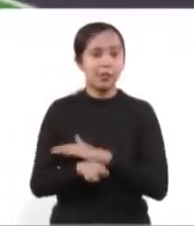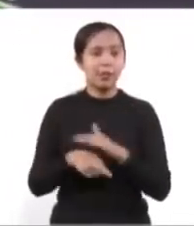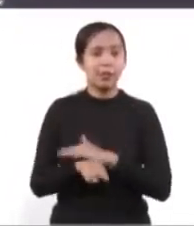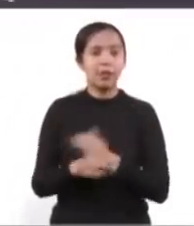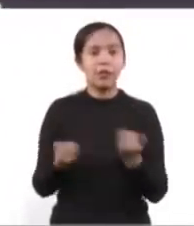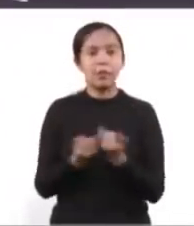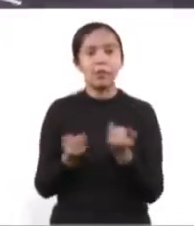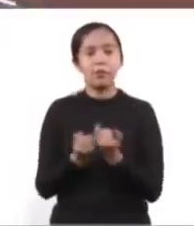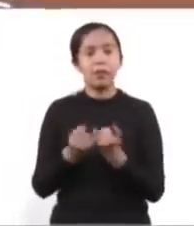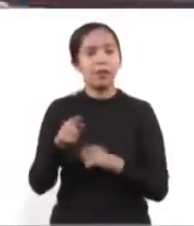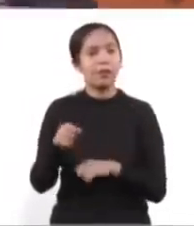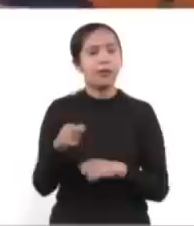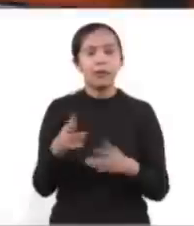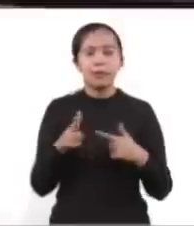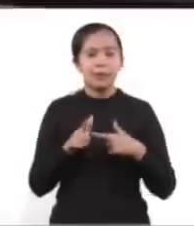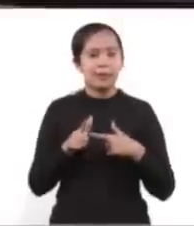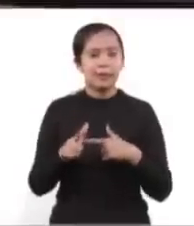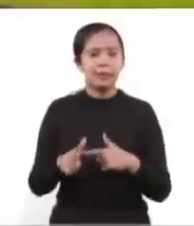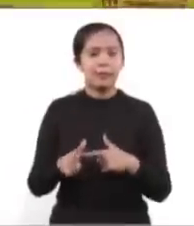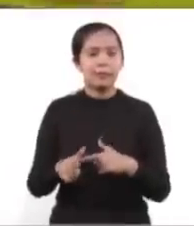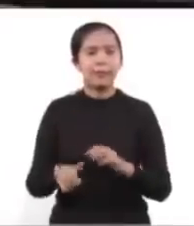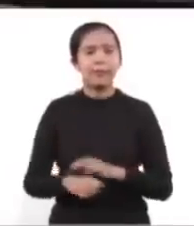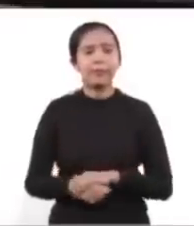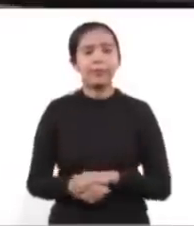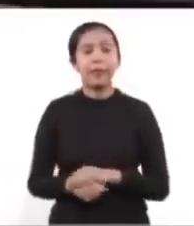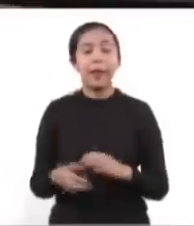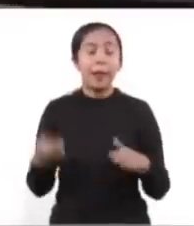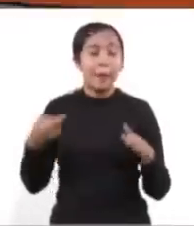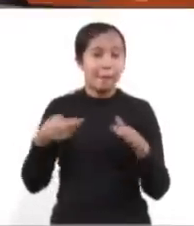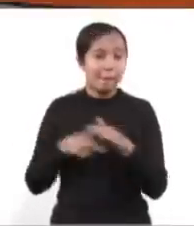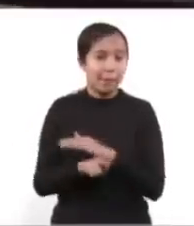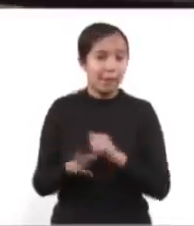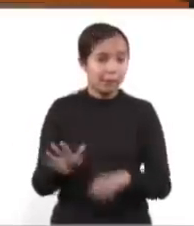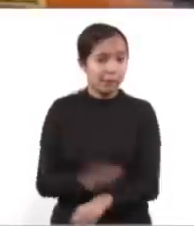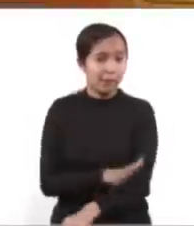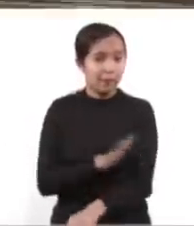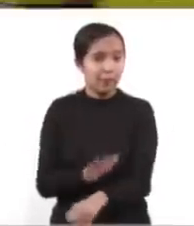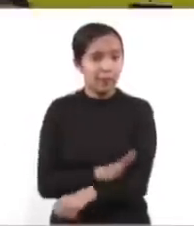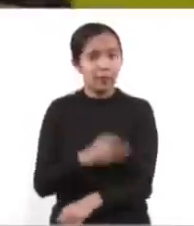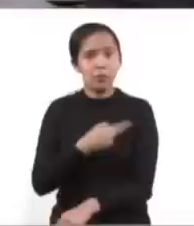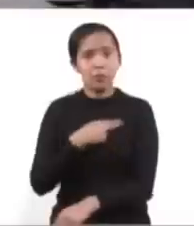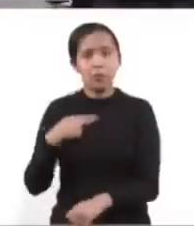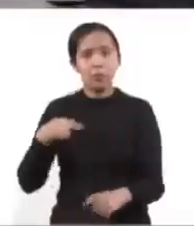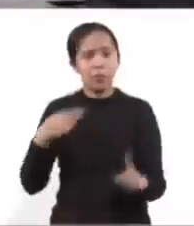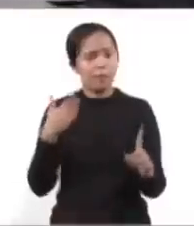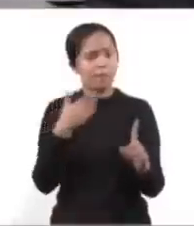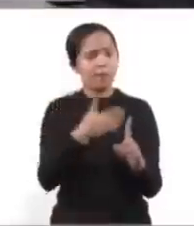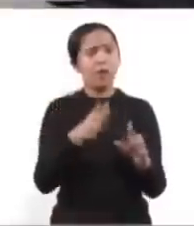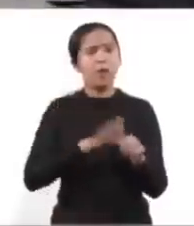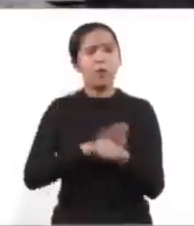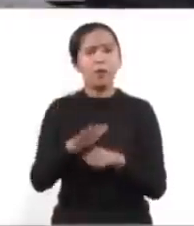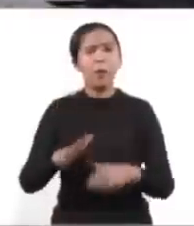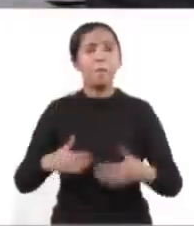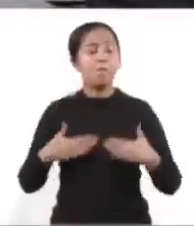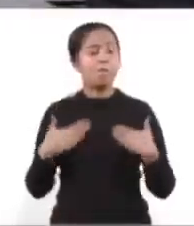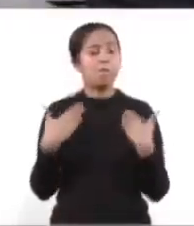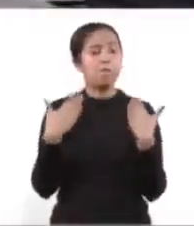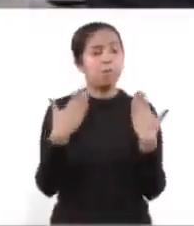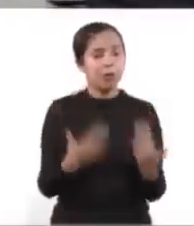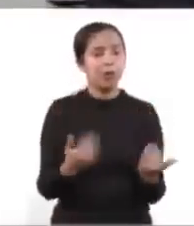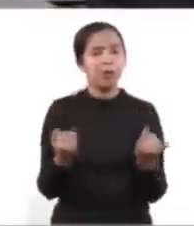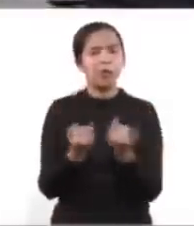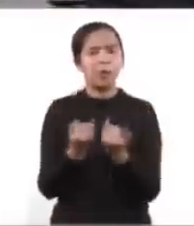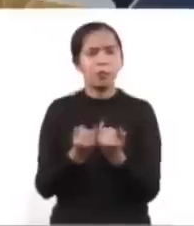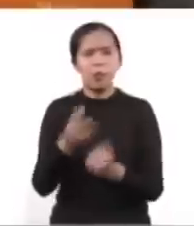migración de la operación. Con el proyecto Metro Energía garantizamos mayor confiabilidad, menos averías que afecten